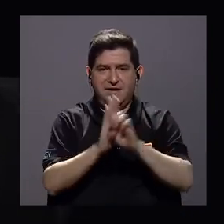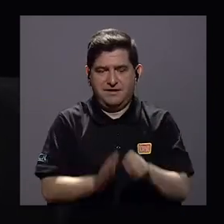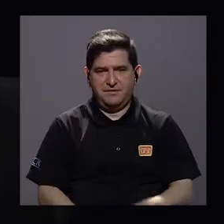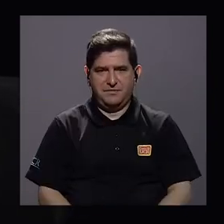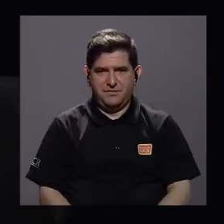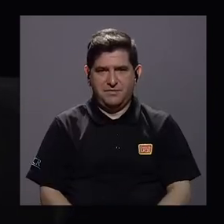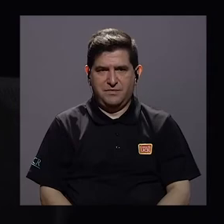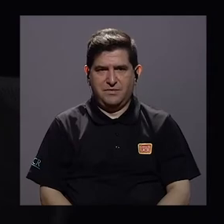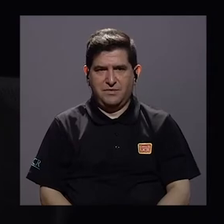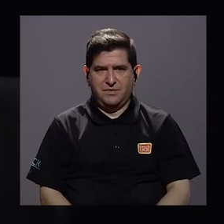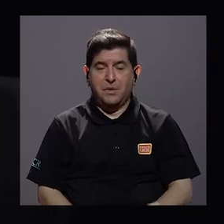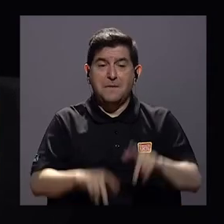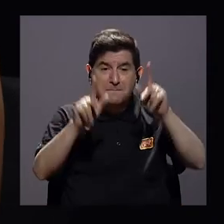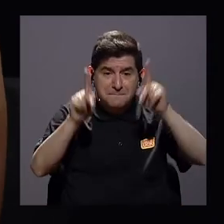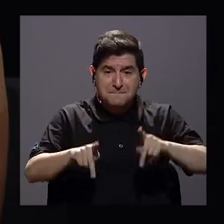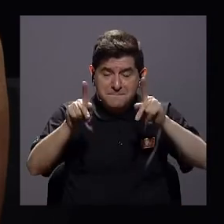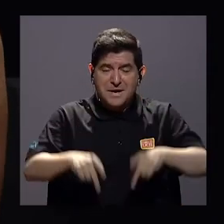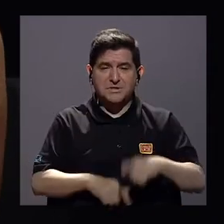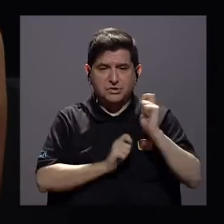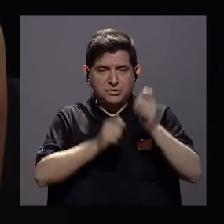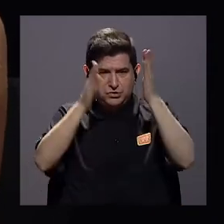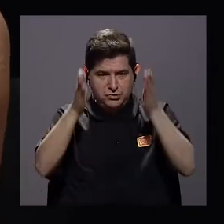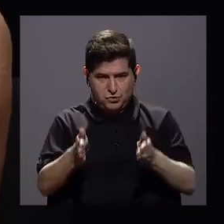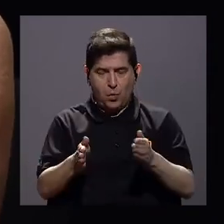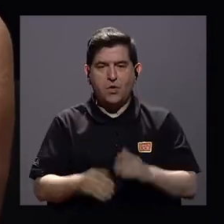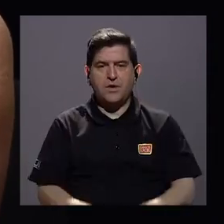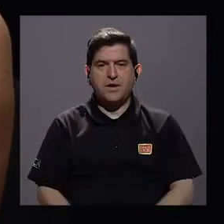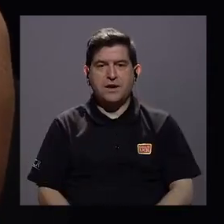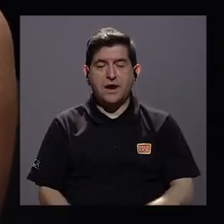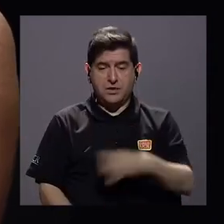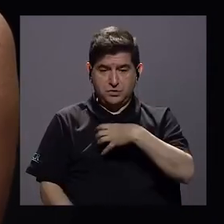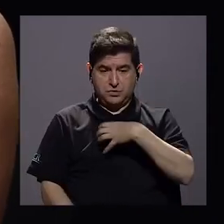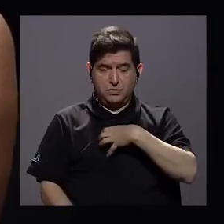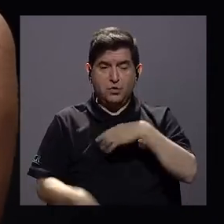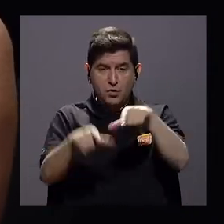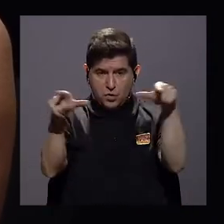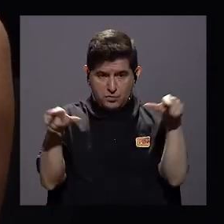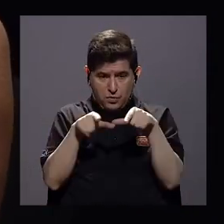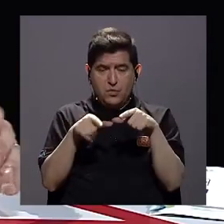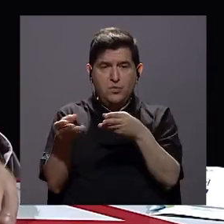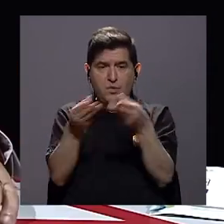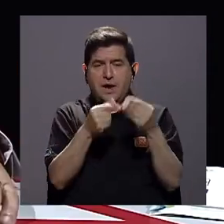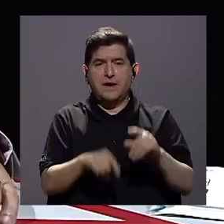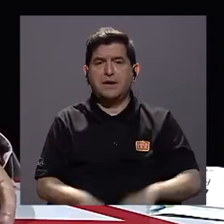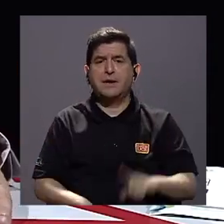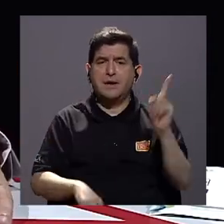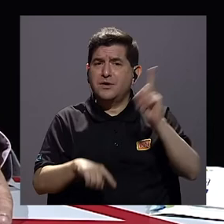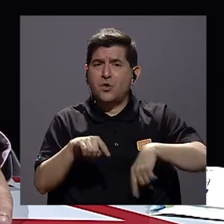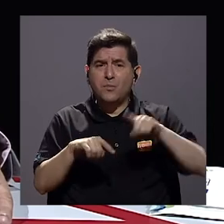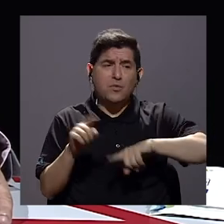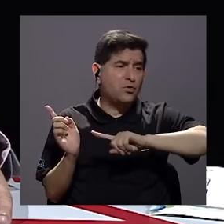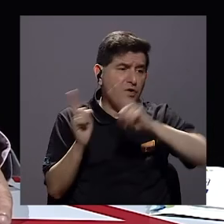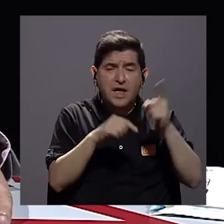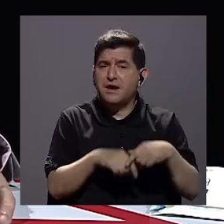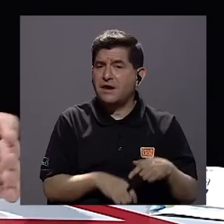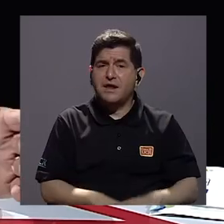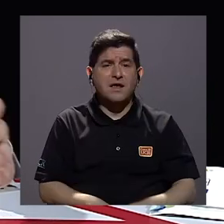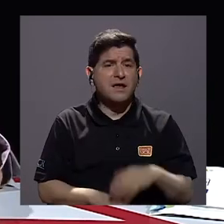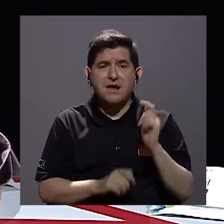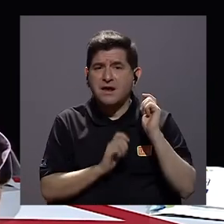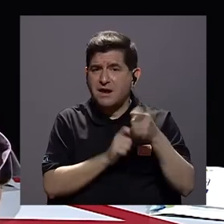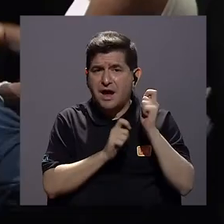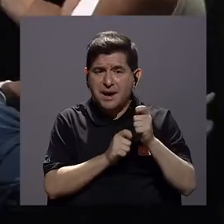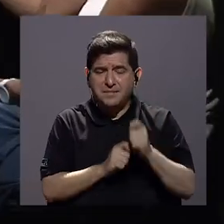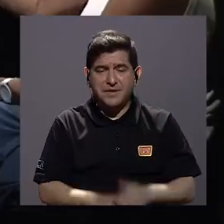no van a tener las personas pescadoras ser poseedoras de su territorio, de su tierra? Pero es que no podían salir a pescar además. Bueno, además no podían